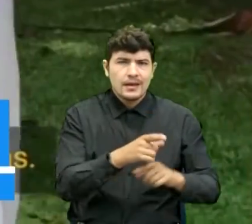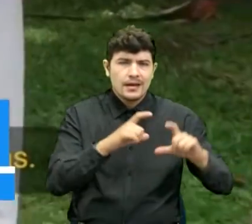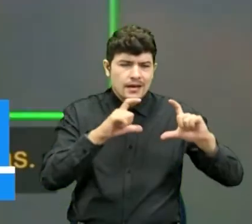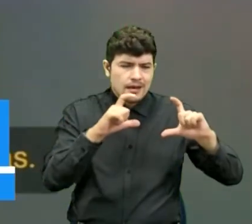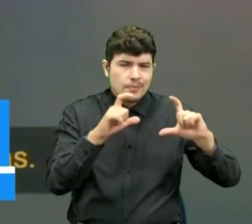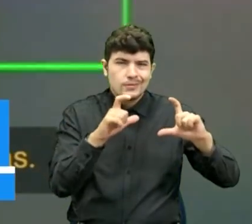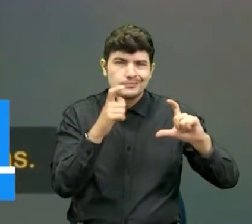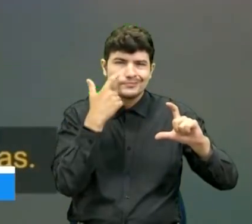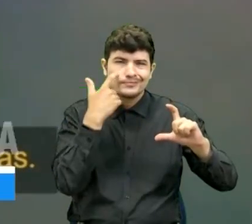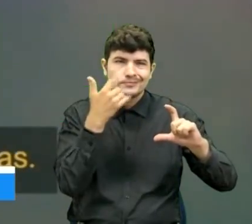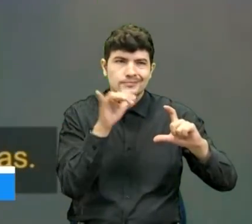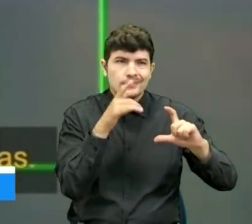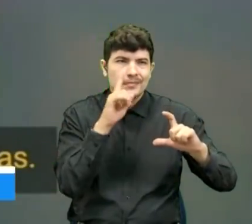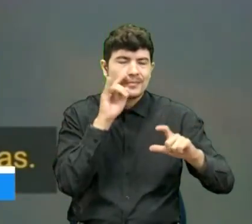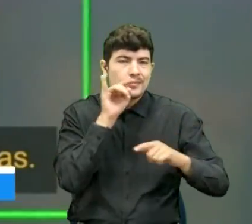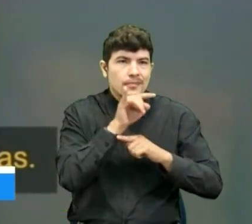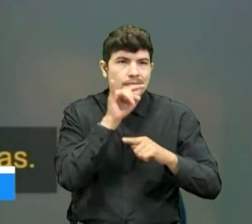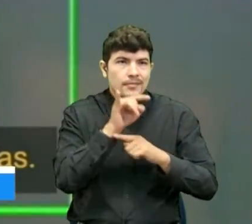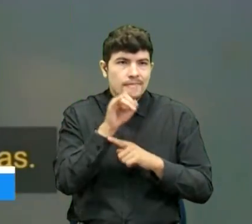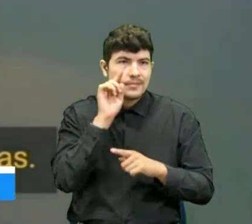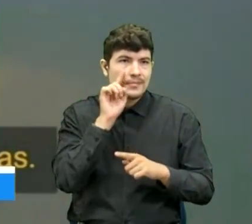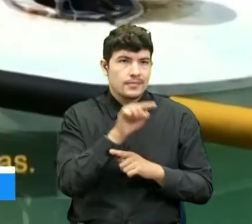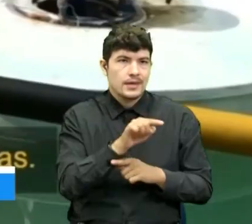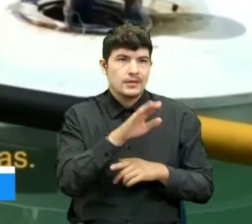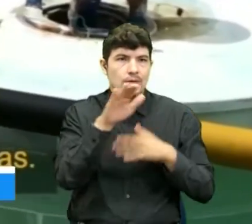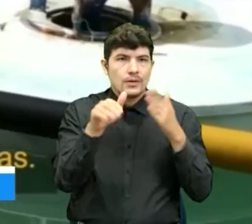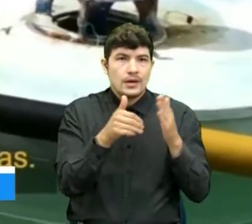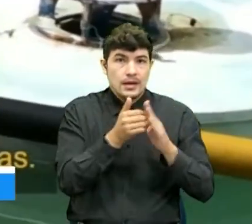las anomalías de las tuberías. El sistema recoge la